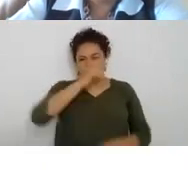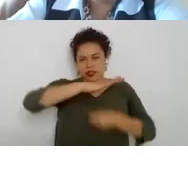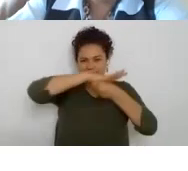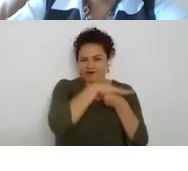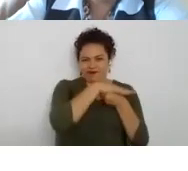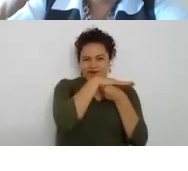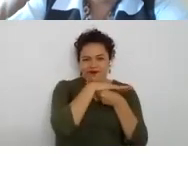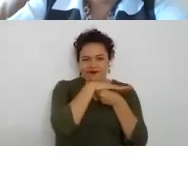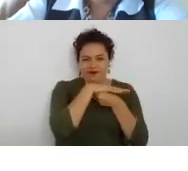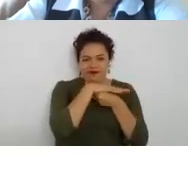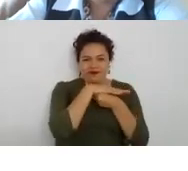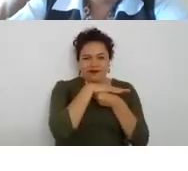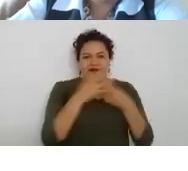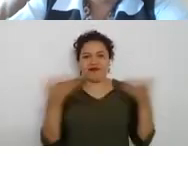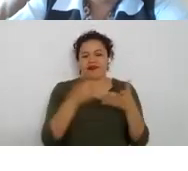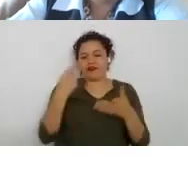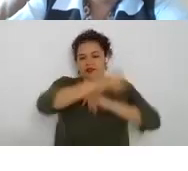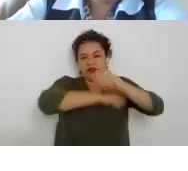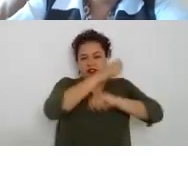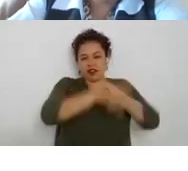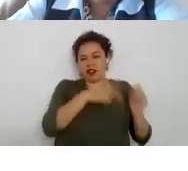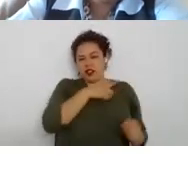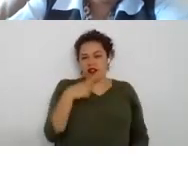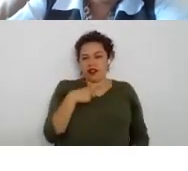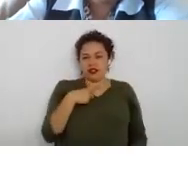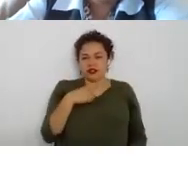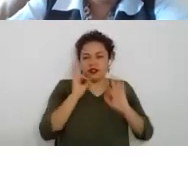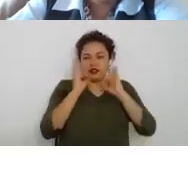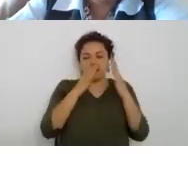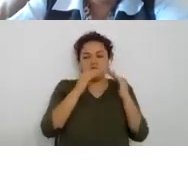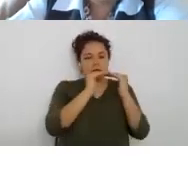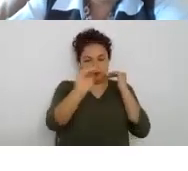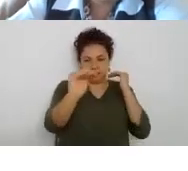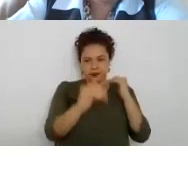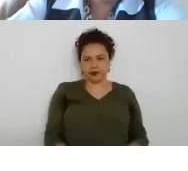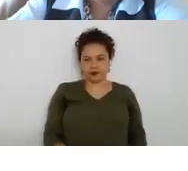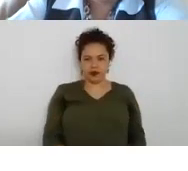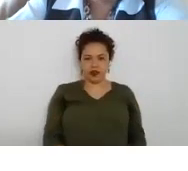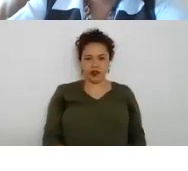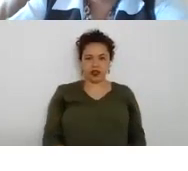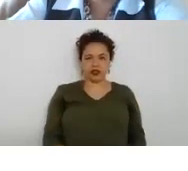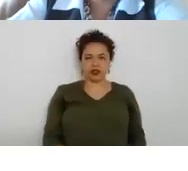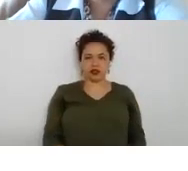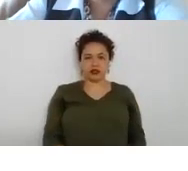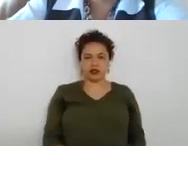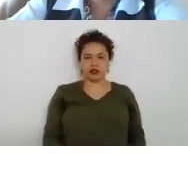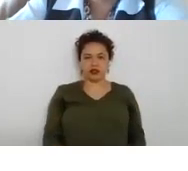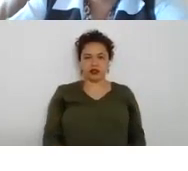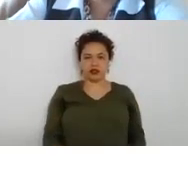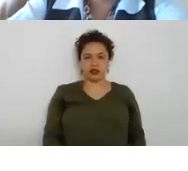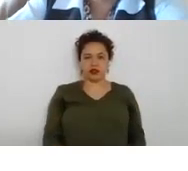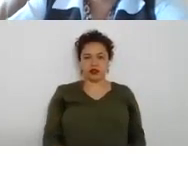está aplicando a nuestro vendaje tiene que ser de forma homogénea. Me refiero a esto a que no